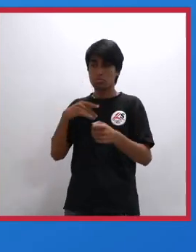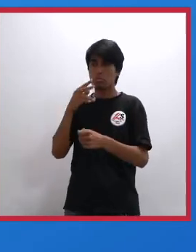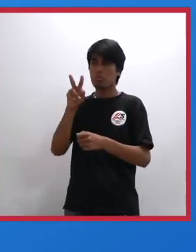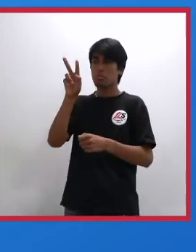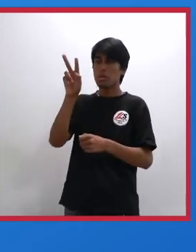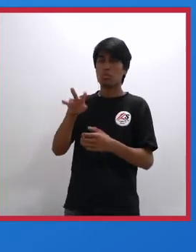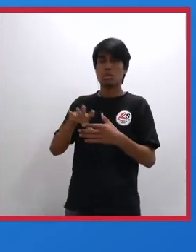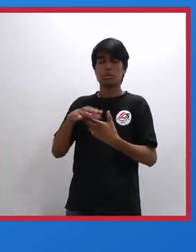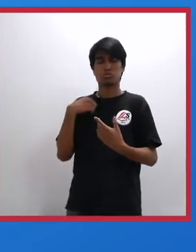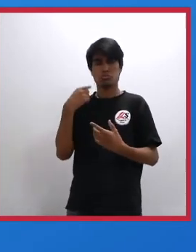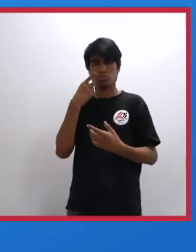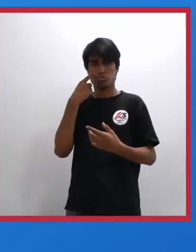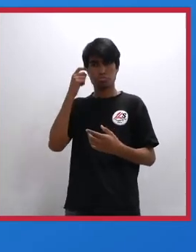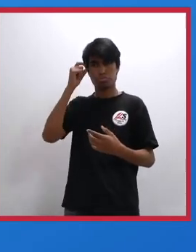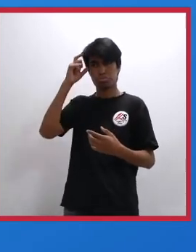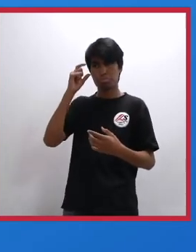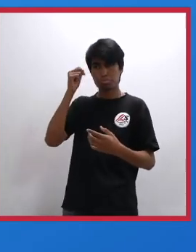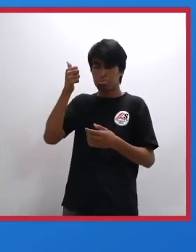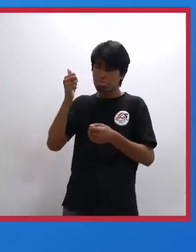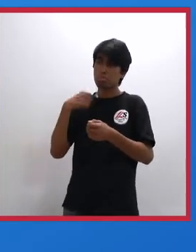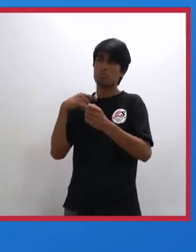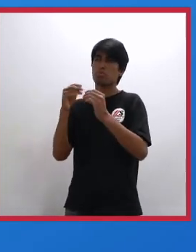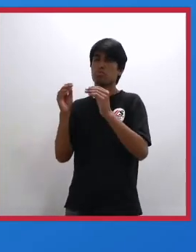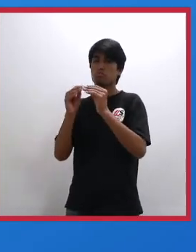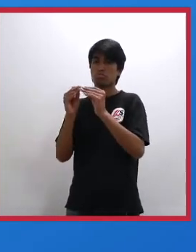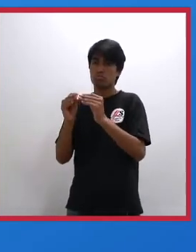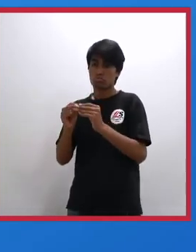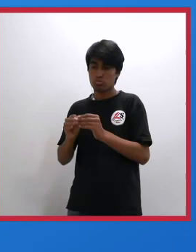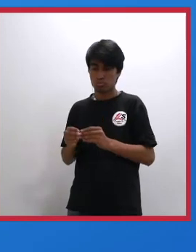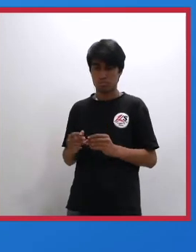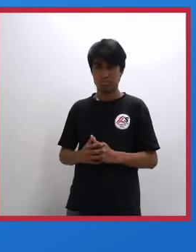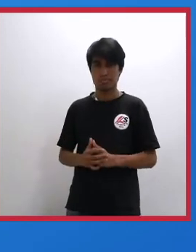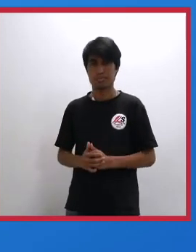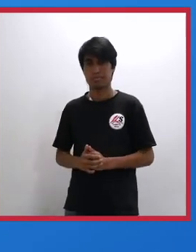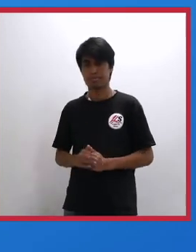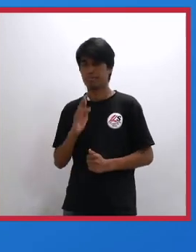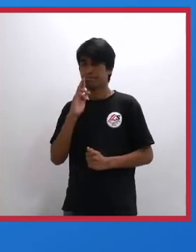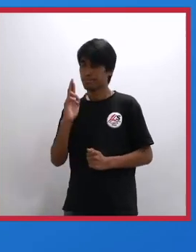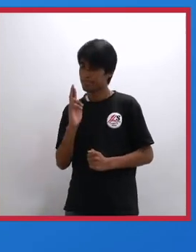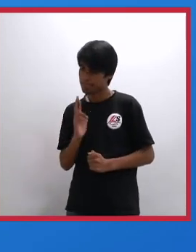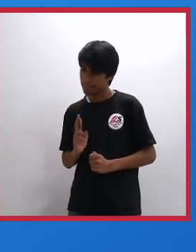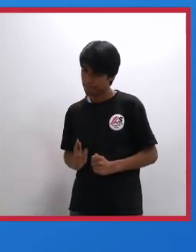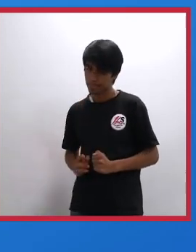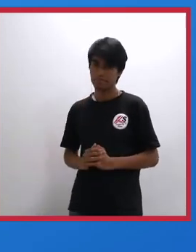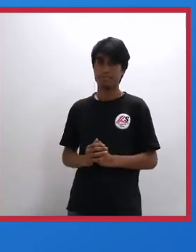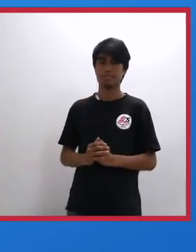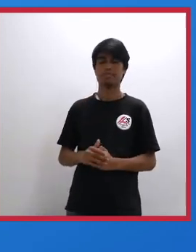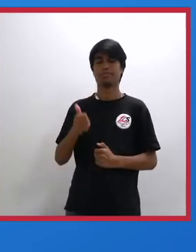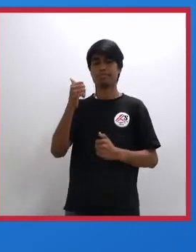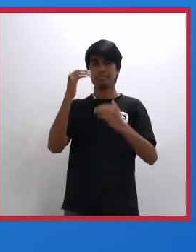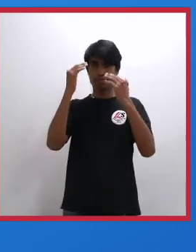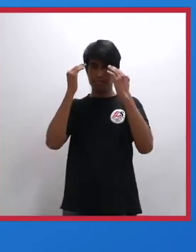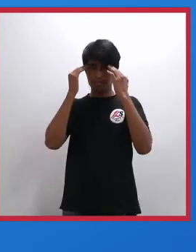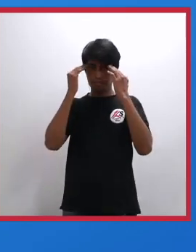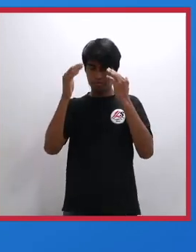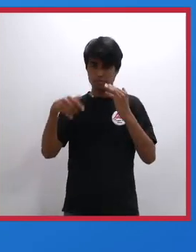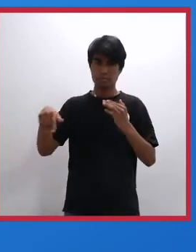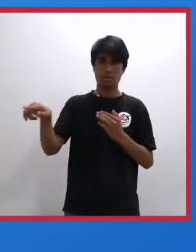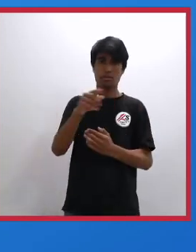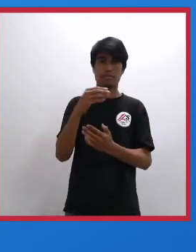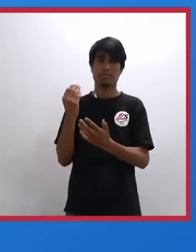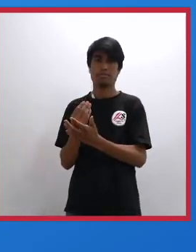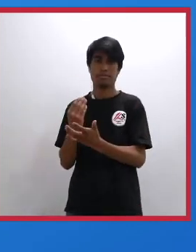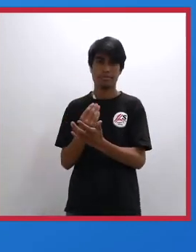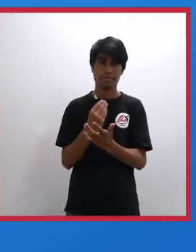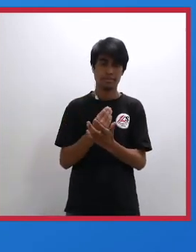nivel de conocimiento a través de esta encuesta. Bueno, les agradecemos a todos su